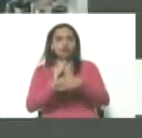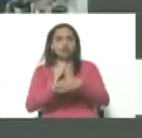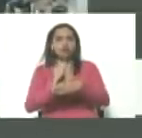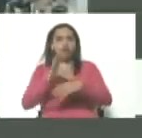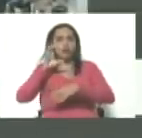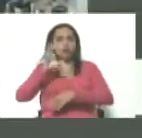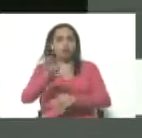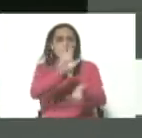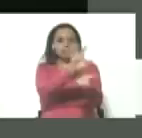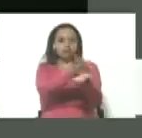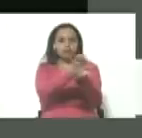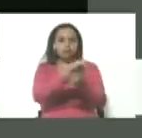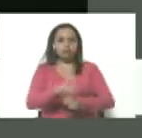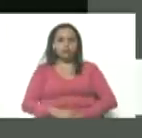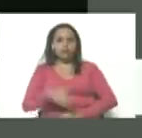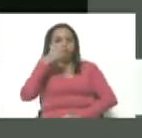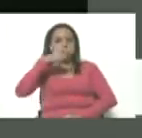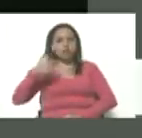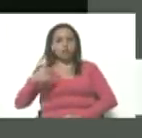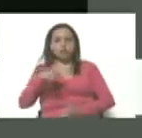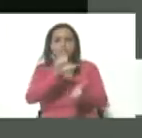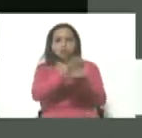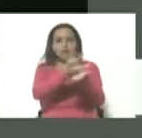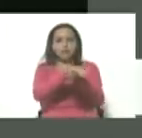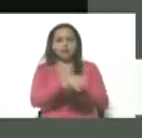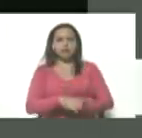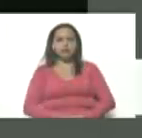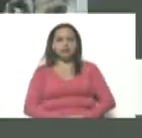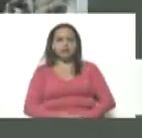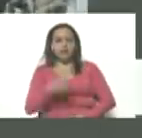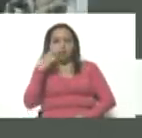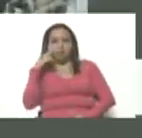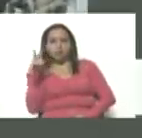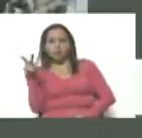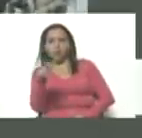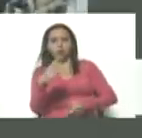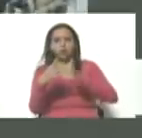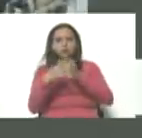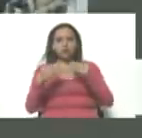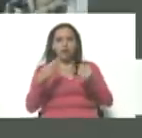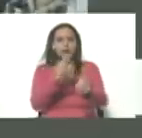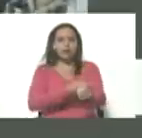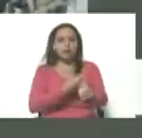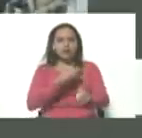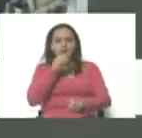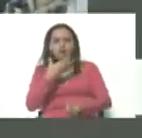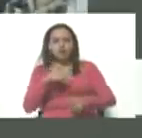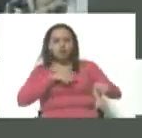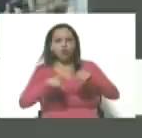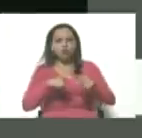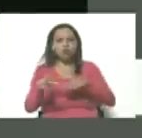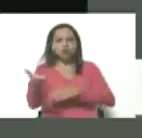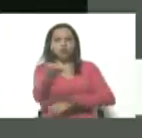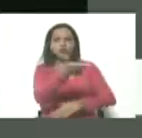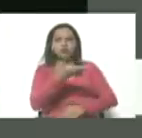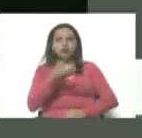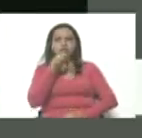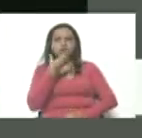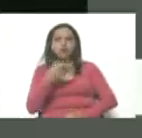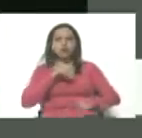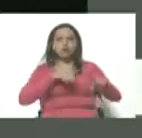pueblo margariteño y del pueblo de Nueva Esparta. Ahí los veo a todos, hermanos, hermanos, qué bueno coordinar con ustedes, qué